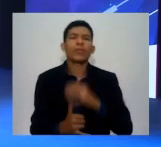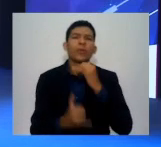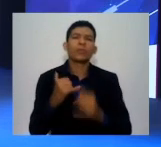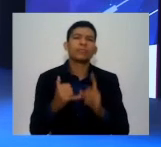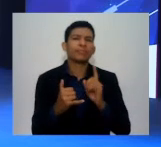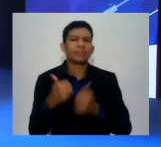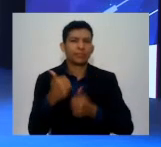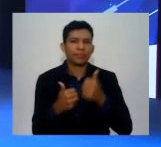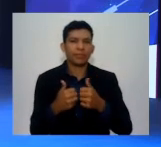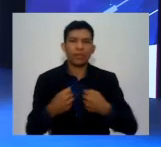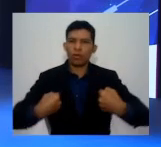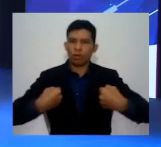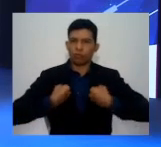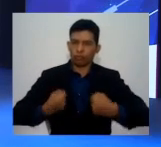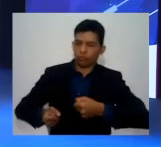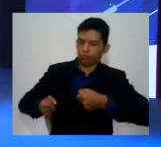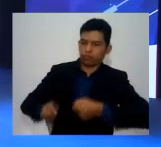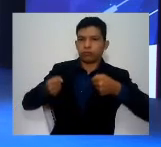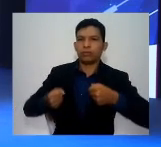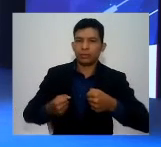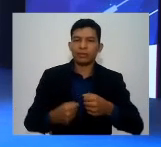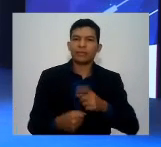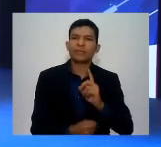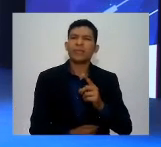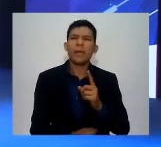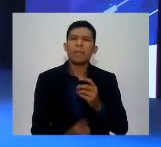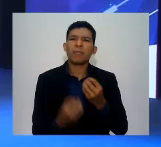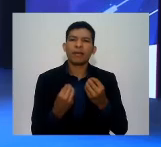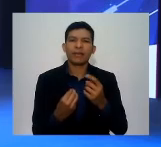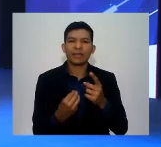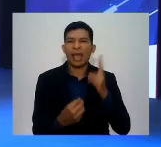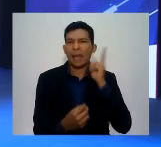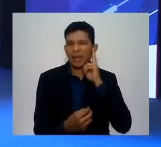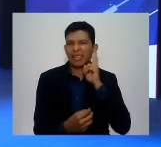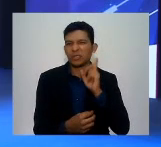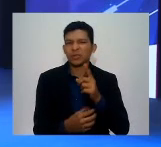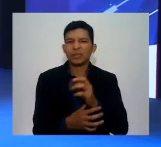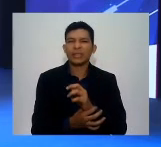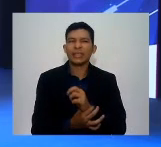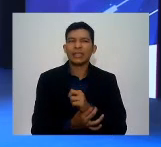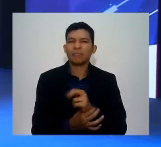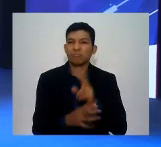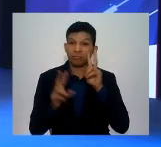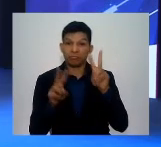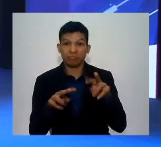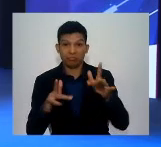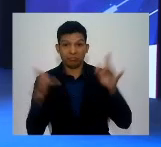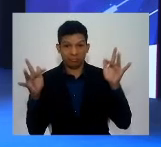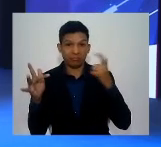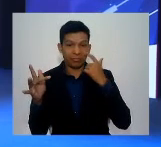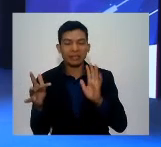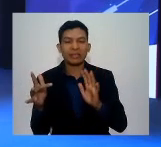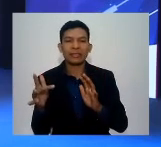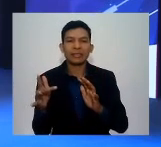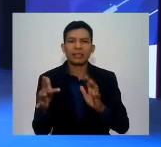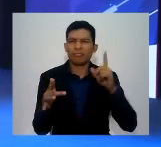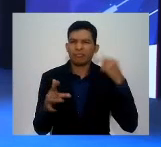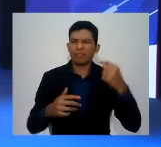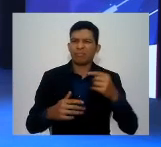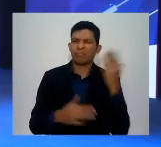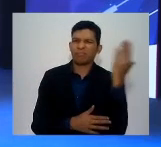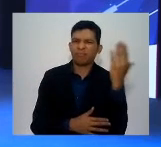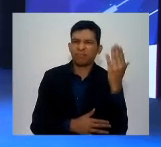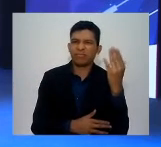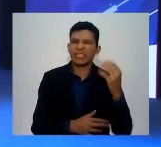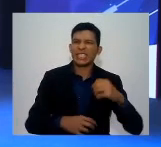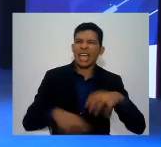sirve para tomar imágenes diagnósticas que tienen en muchos casos mejor calidad que las imágenes que podríamos tomar con otro tipo